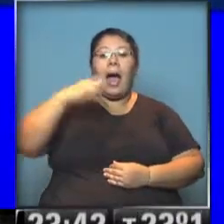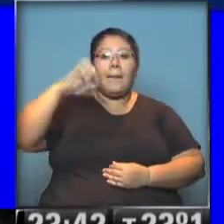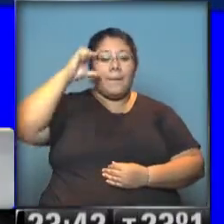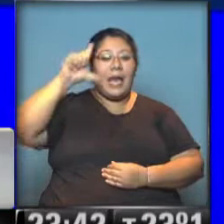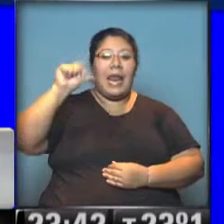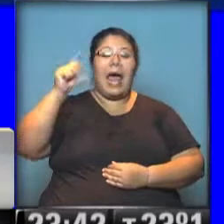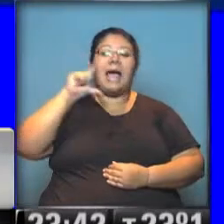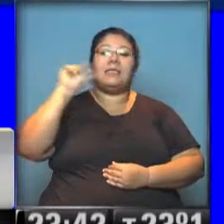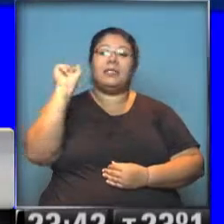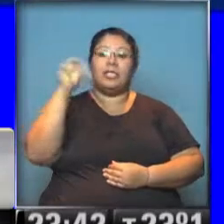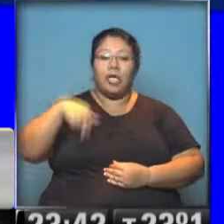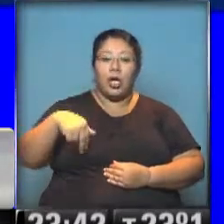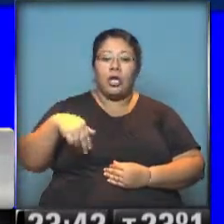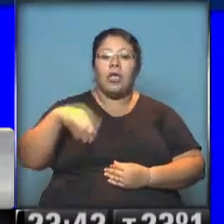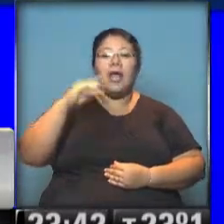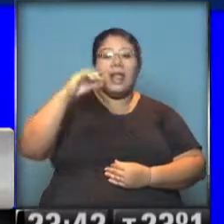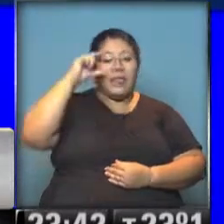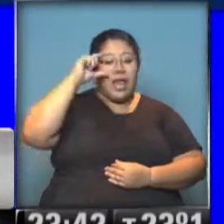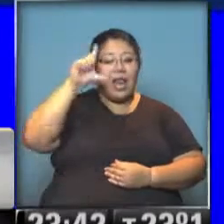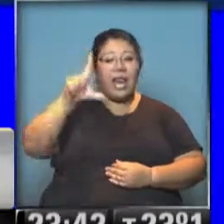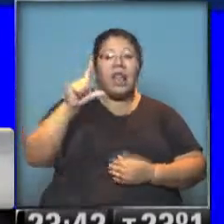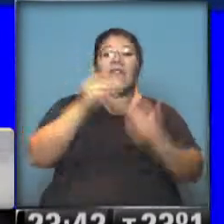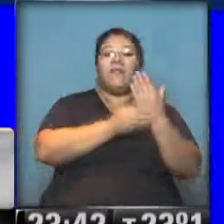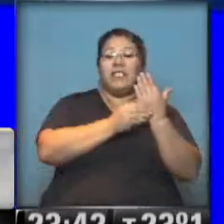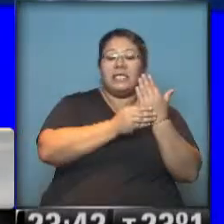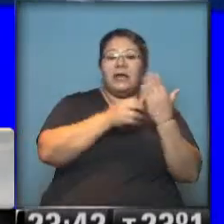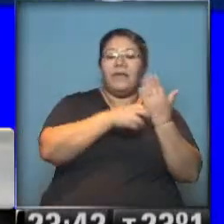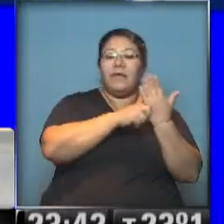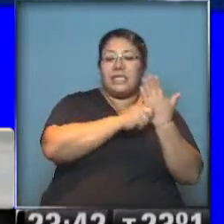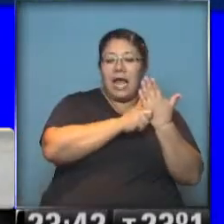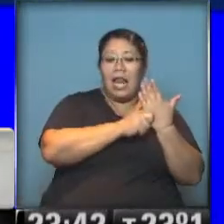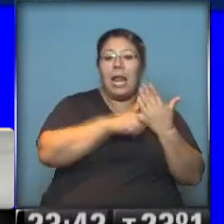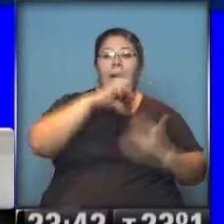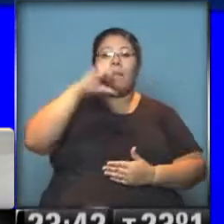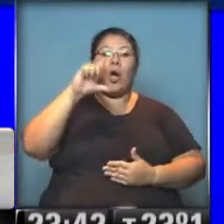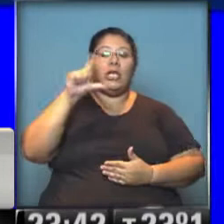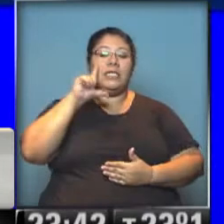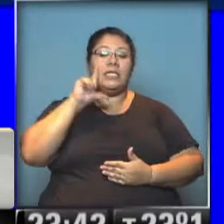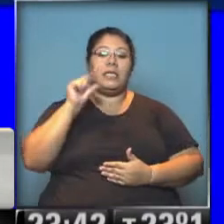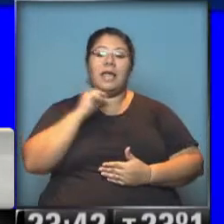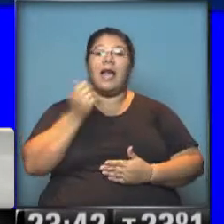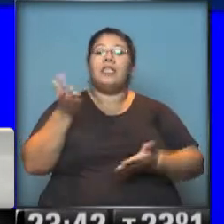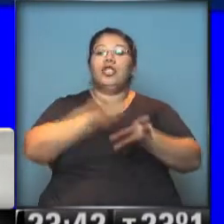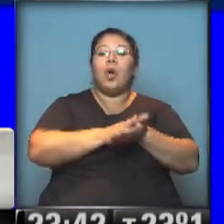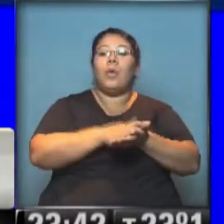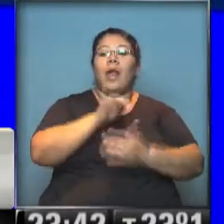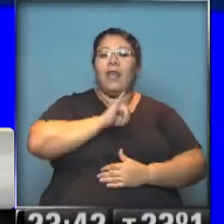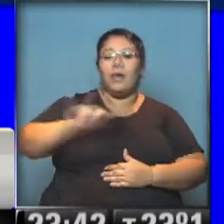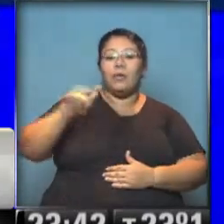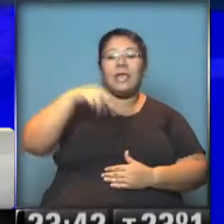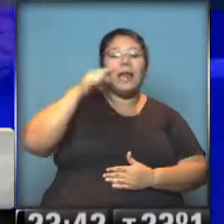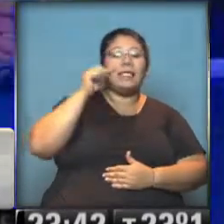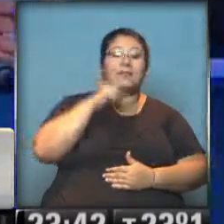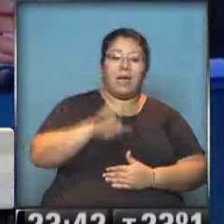Gerardo Polichita por el fallo, la desestimación, mejor dicho, de la denuncia de Nisman que hizo el doctor